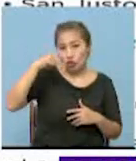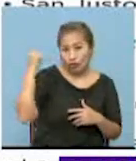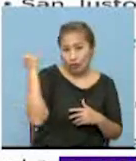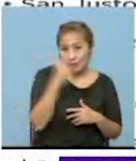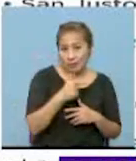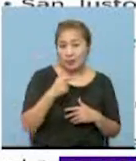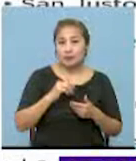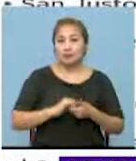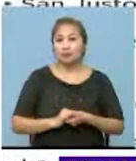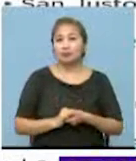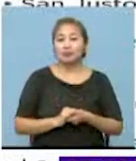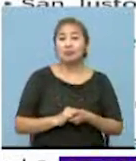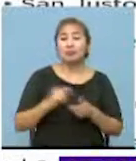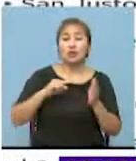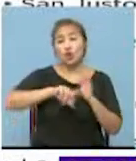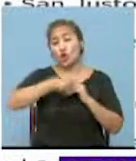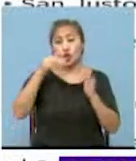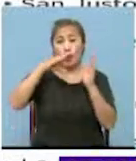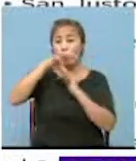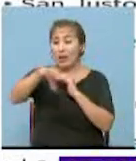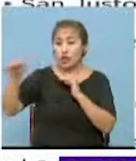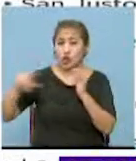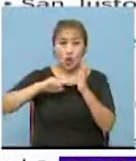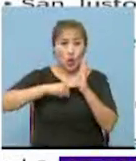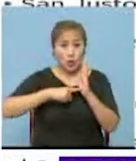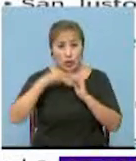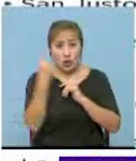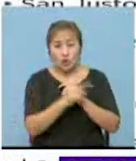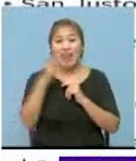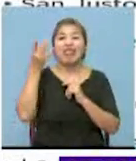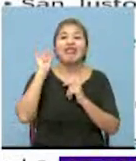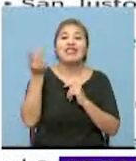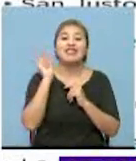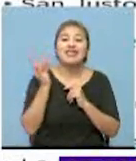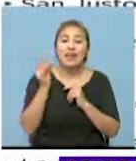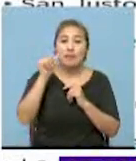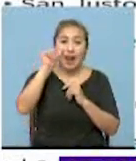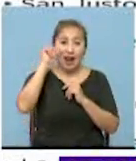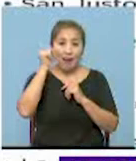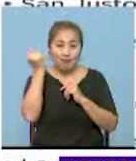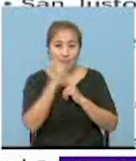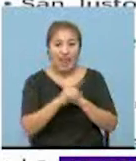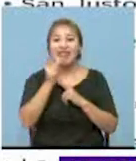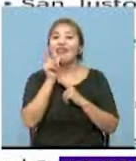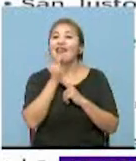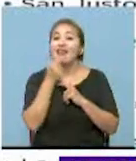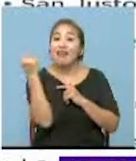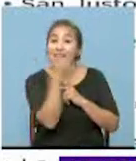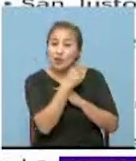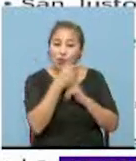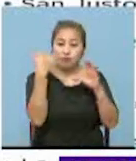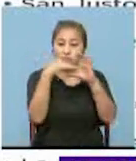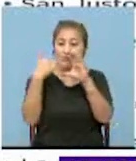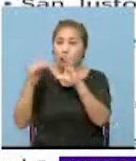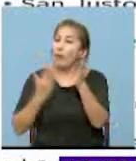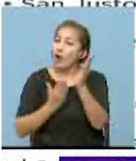noviembre Luján, Morón, San Martín, en diciembre La Plata, Lanús. Esta entrega